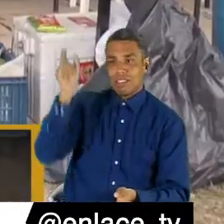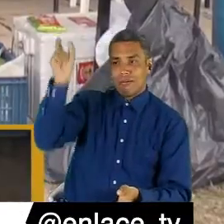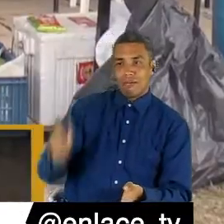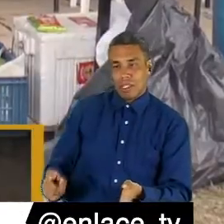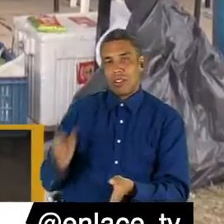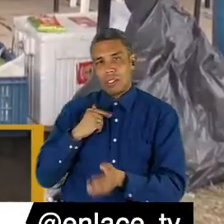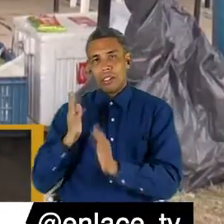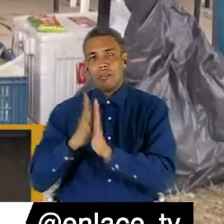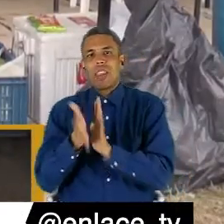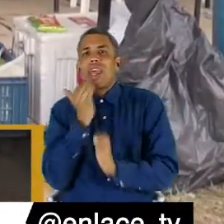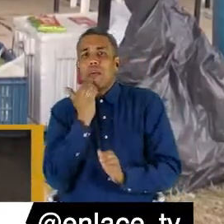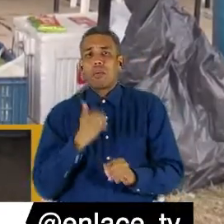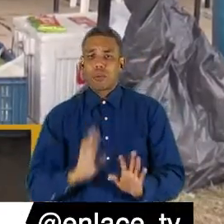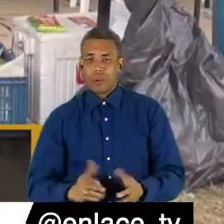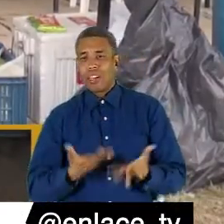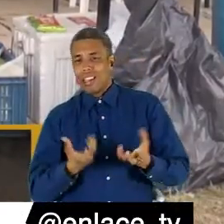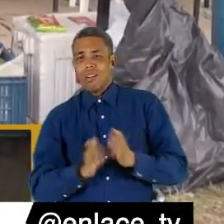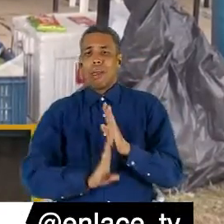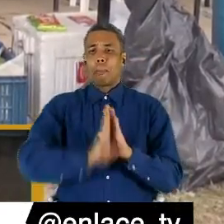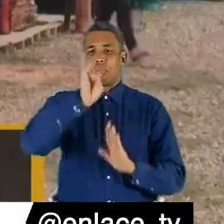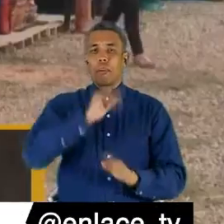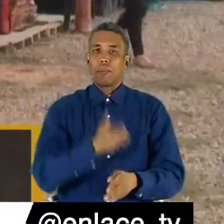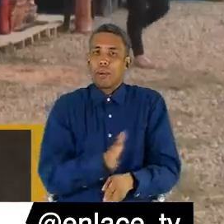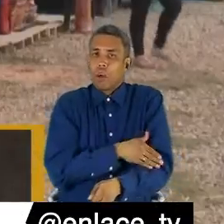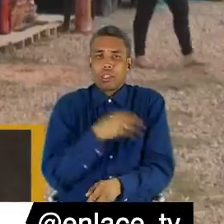tenemos la costumbre de ir